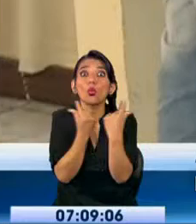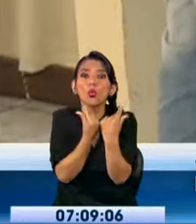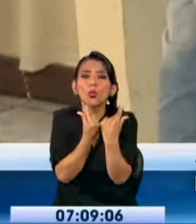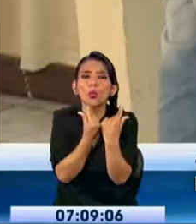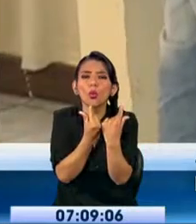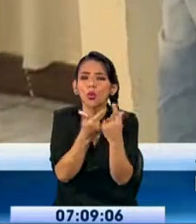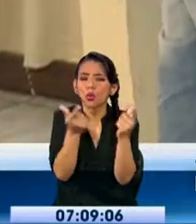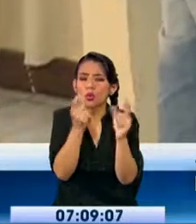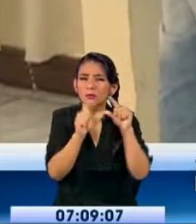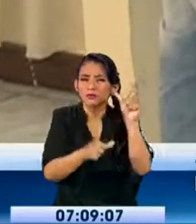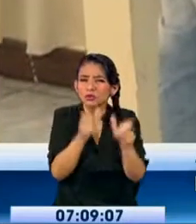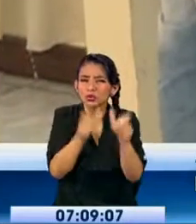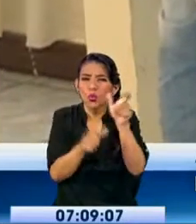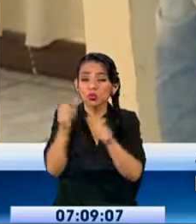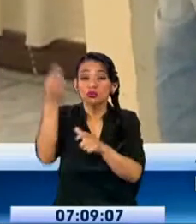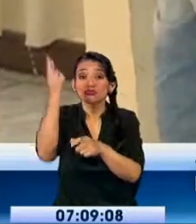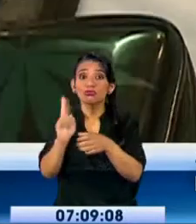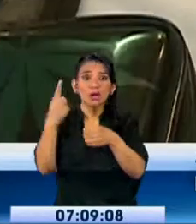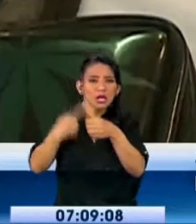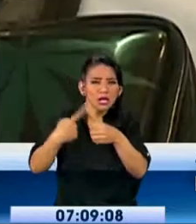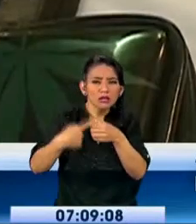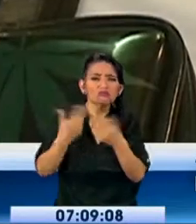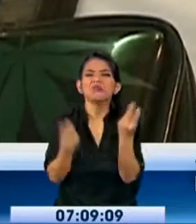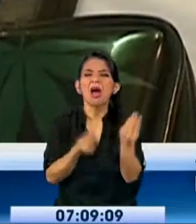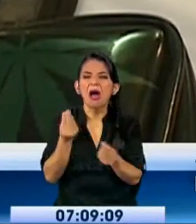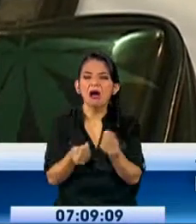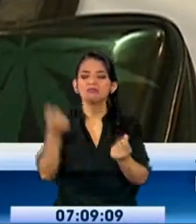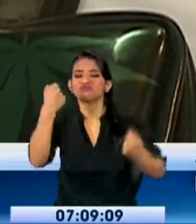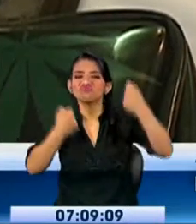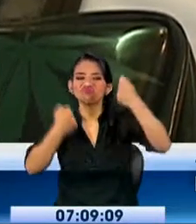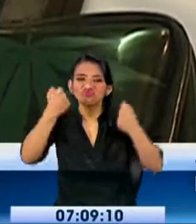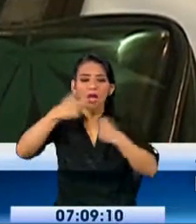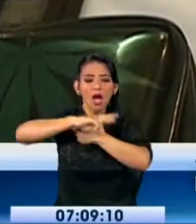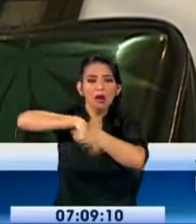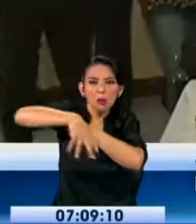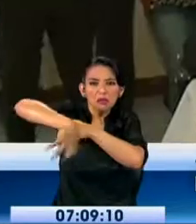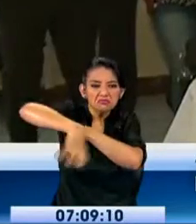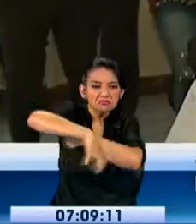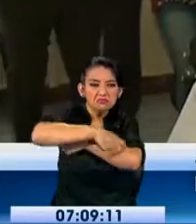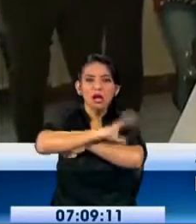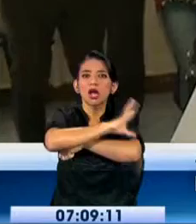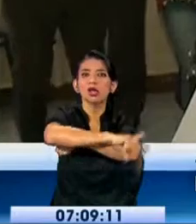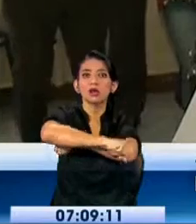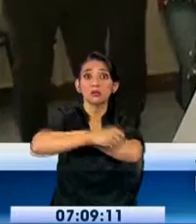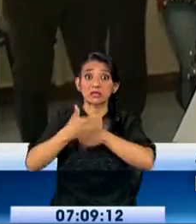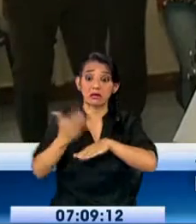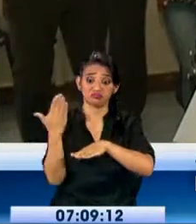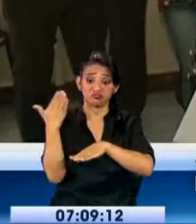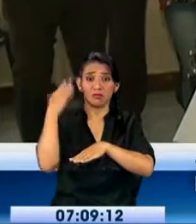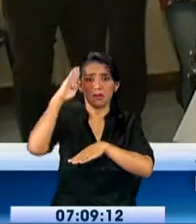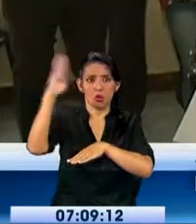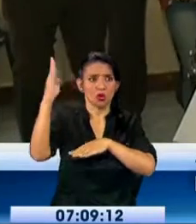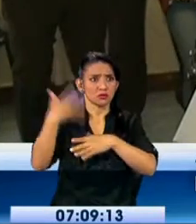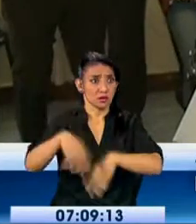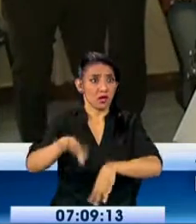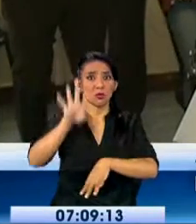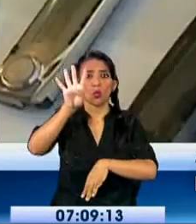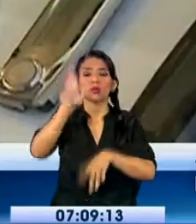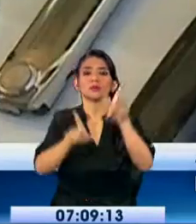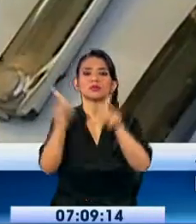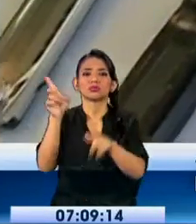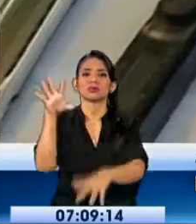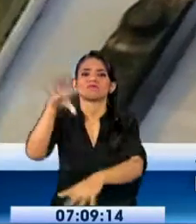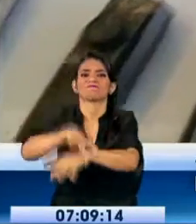accesoristas estaba operando en el sur de Quito. Tras varios seguimientos, los equipos policiales lograron detener a estas cuatro